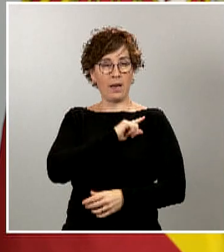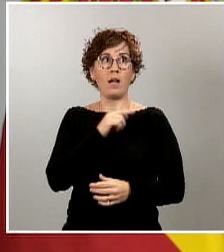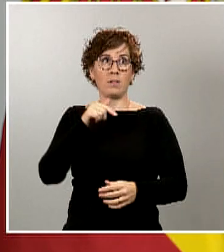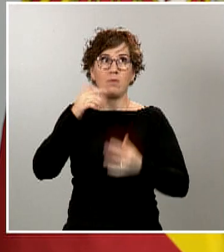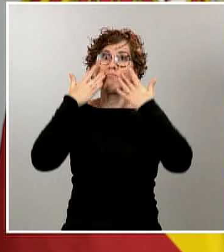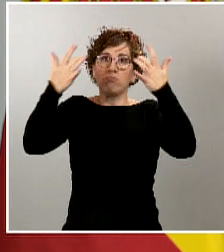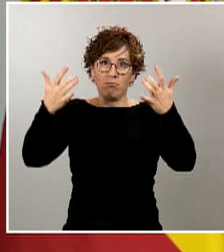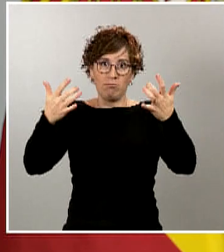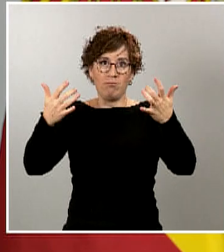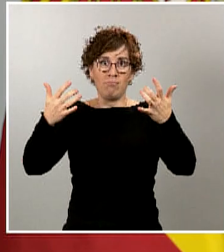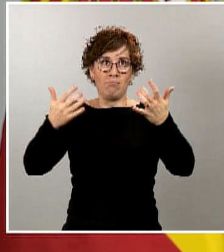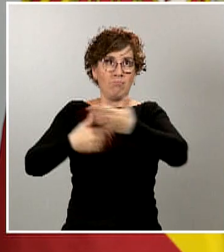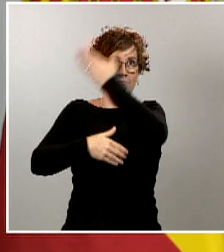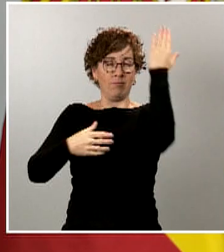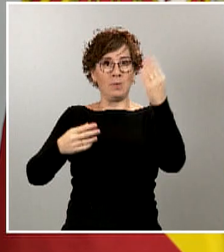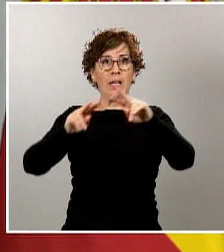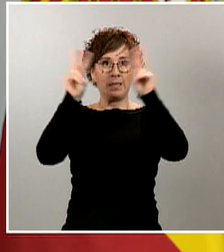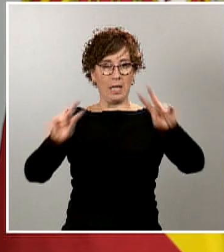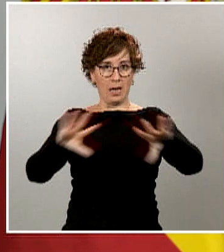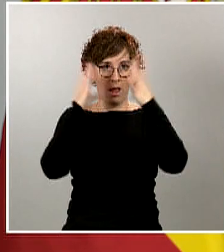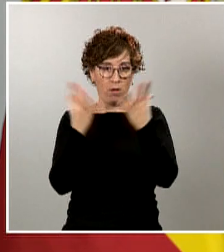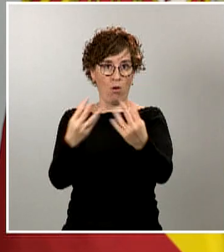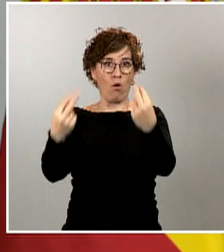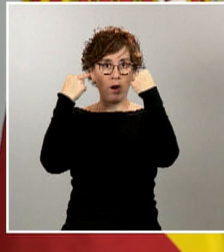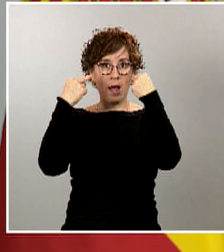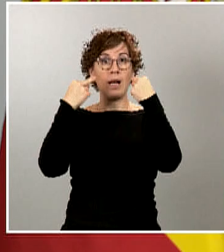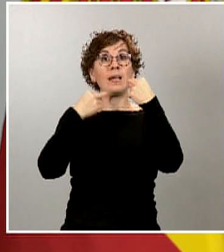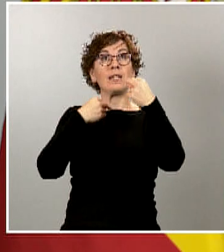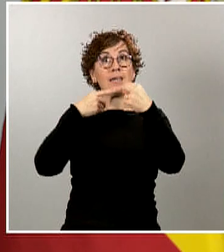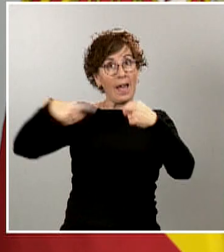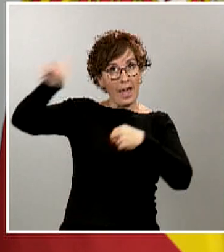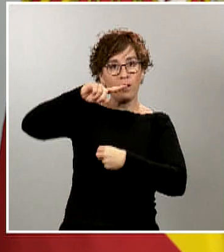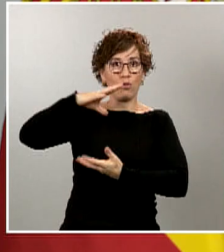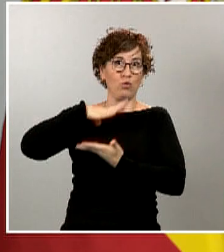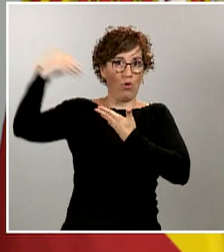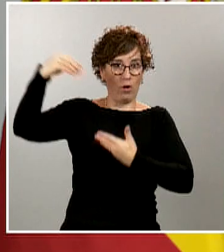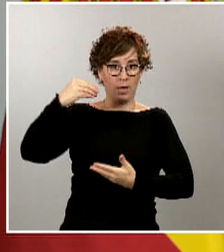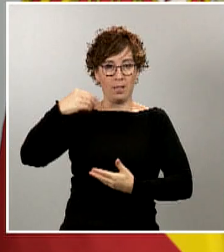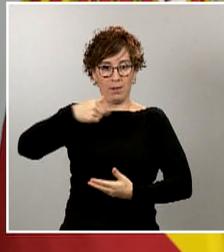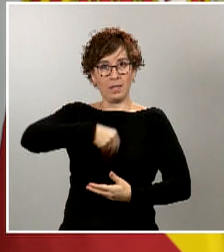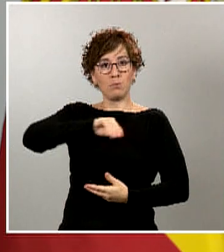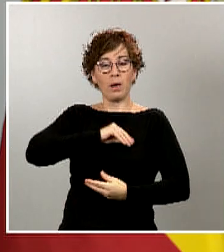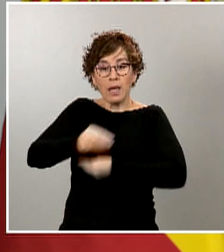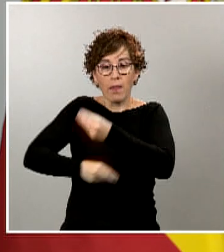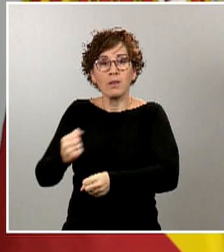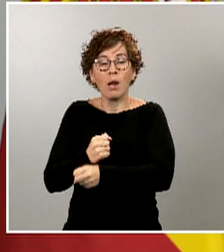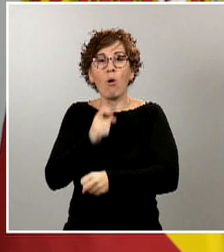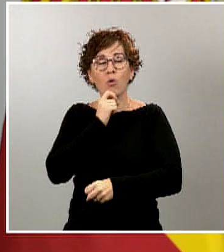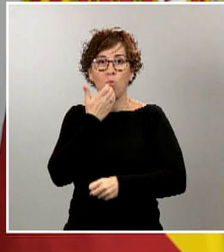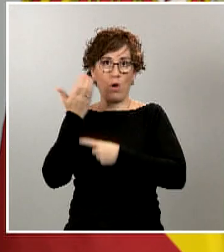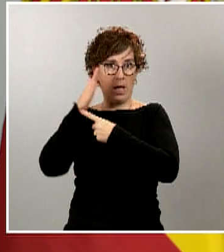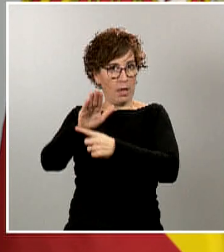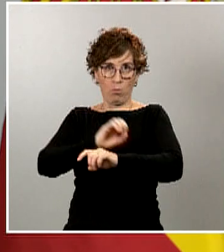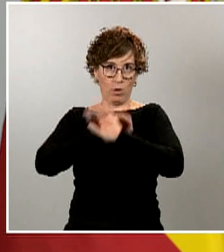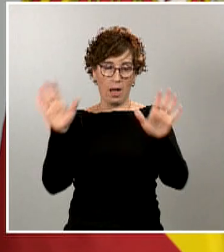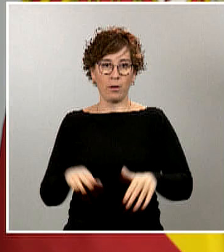medios internacionales, que están poniendo de ejemplo a España precisamente en ese compromiso en la lucha contra el COVID-19. Yo